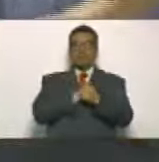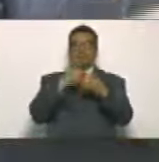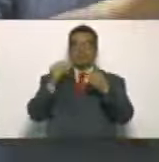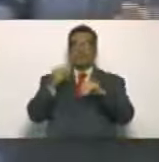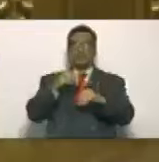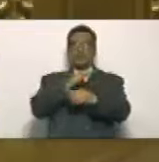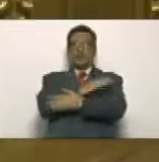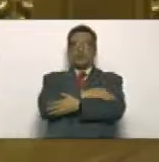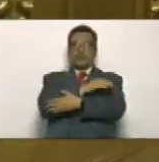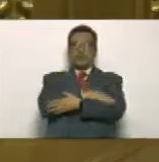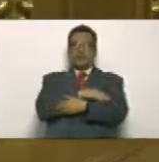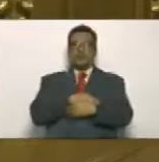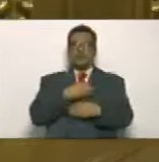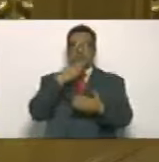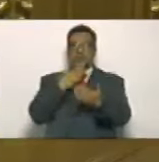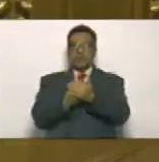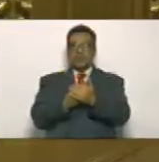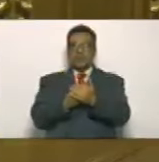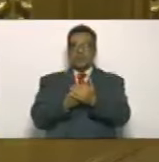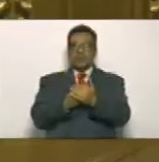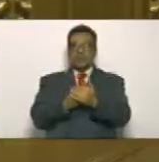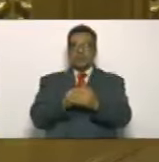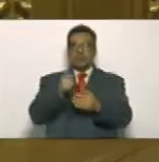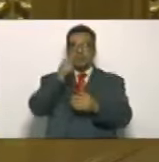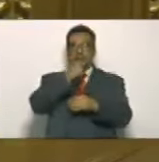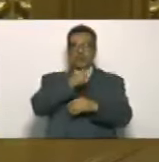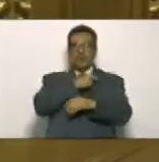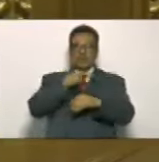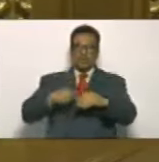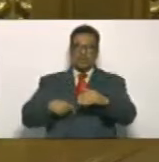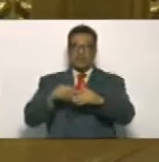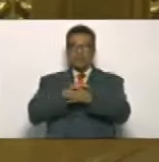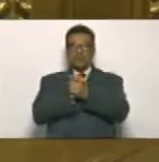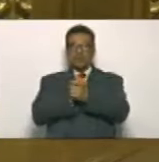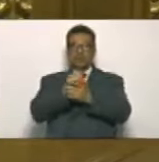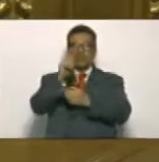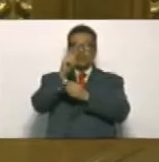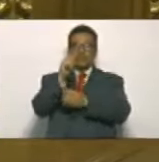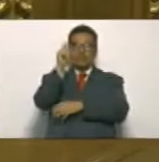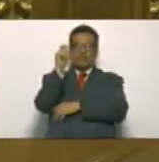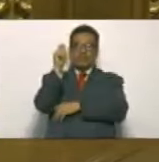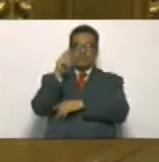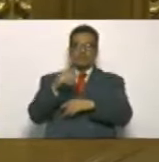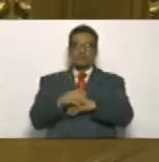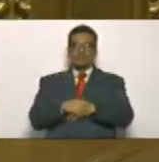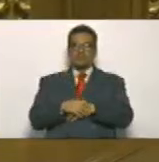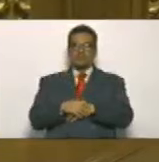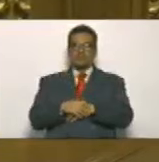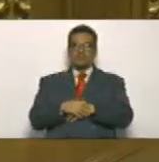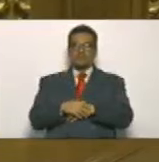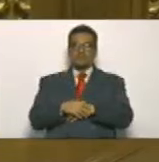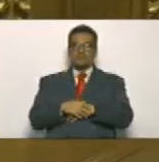mucha felicidad. Muchas gracias, ciudadanos, presidentes, colegas parlamentarios.